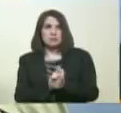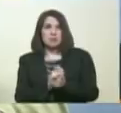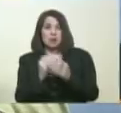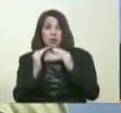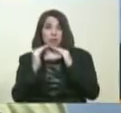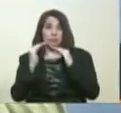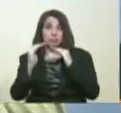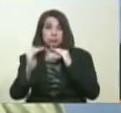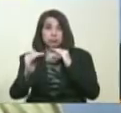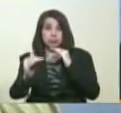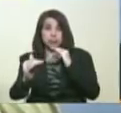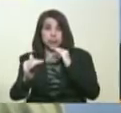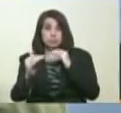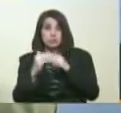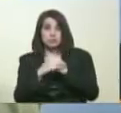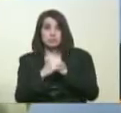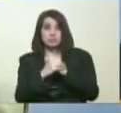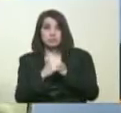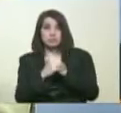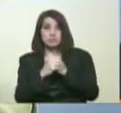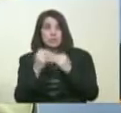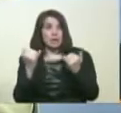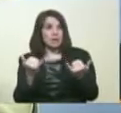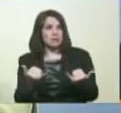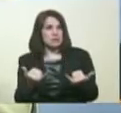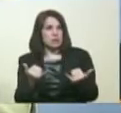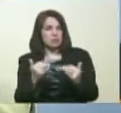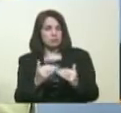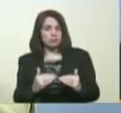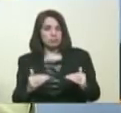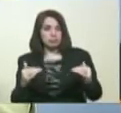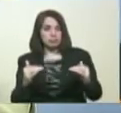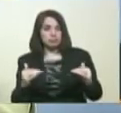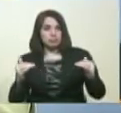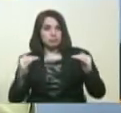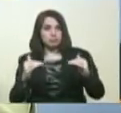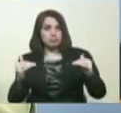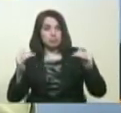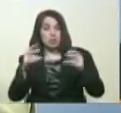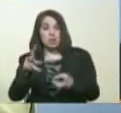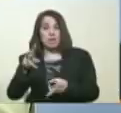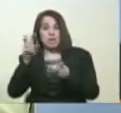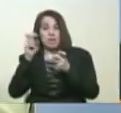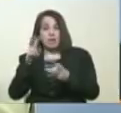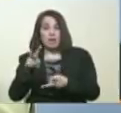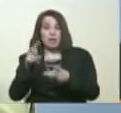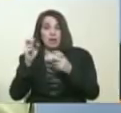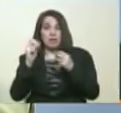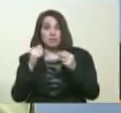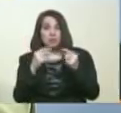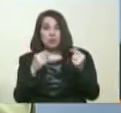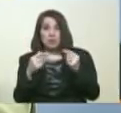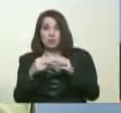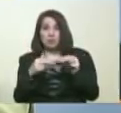estabilizar de manera creciente el ingreso de divisas convertibles por